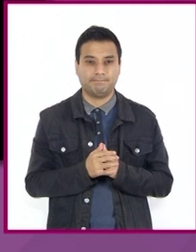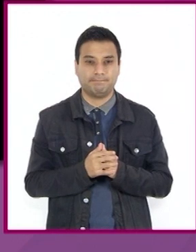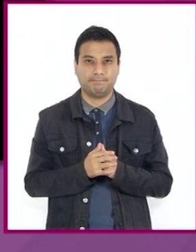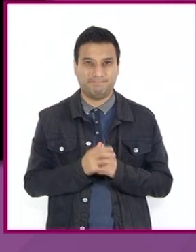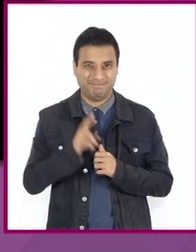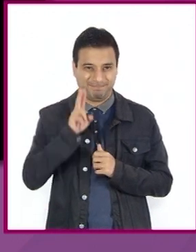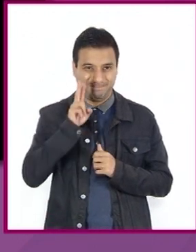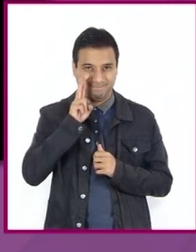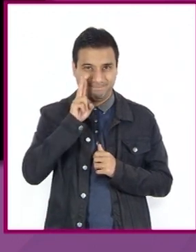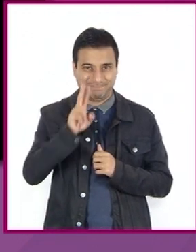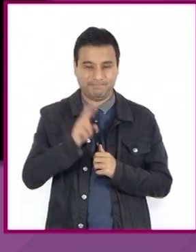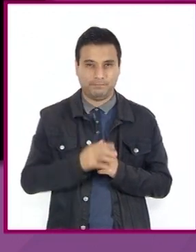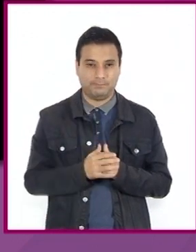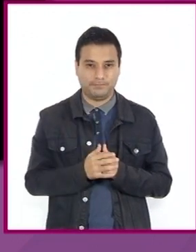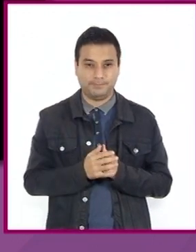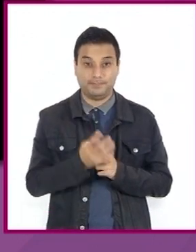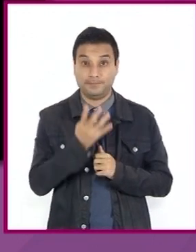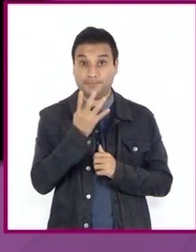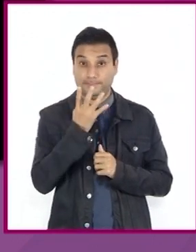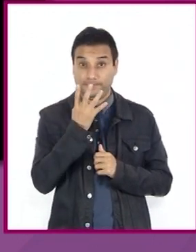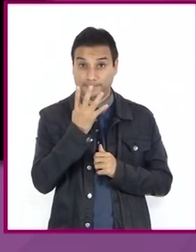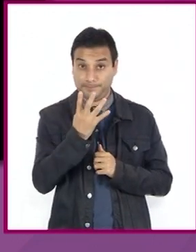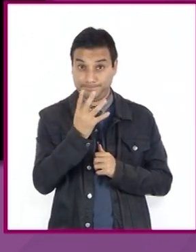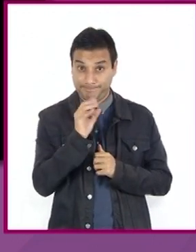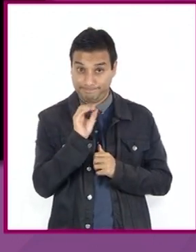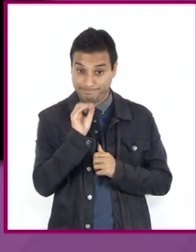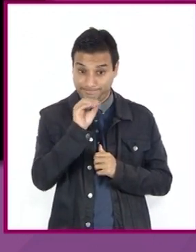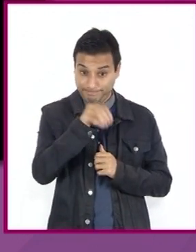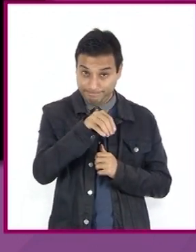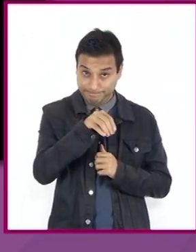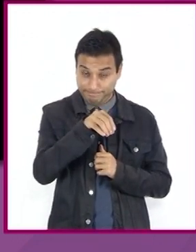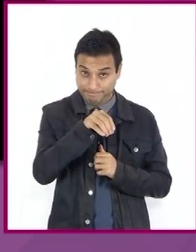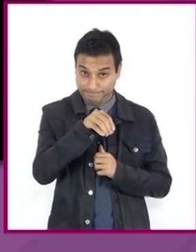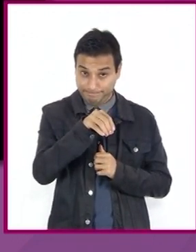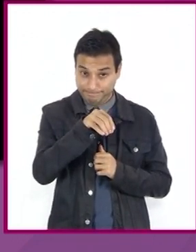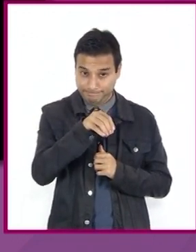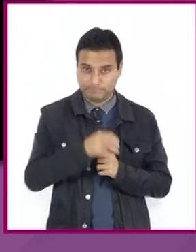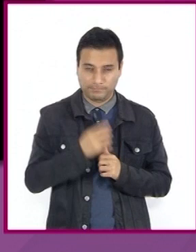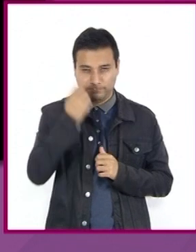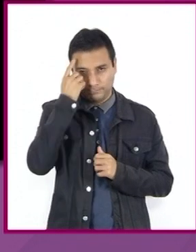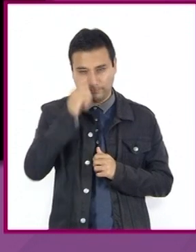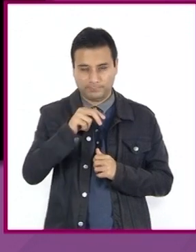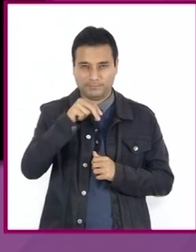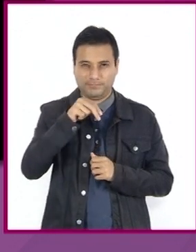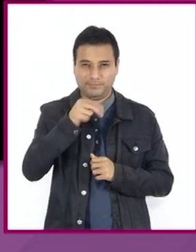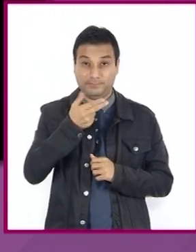observen la balanza, se colocan 4 hidrógenos en la del centro y para balancear los hidrógenos,